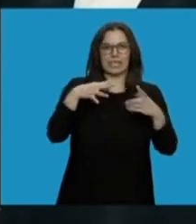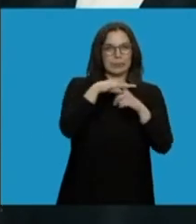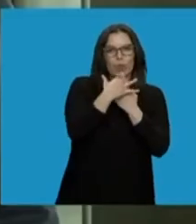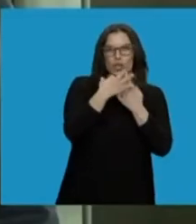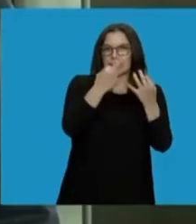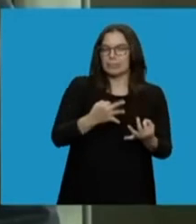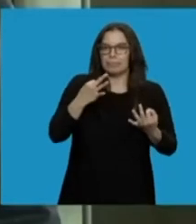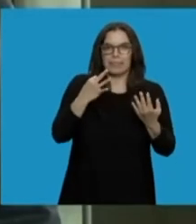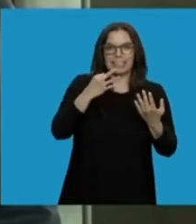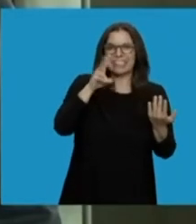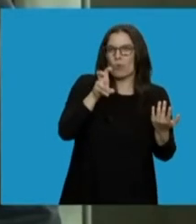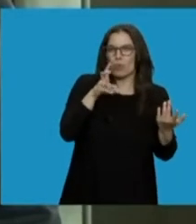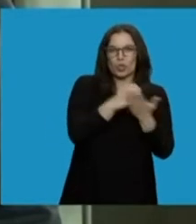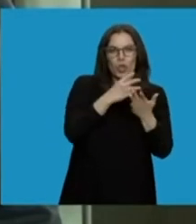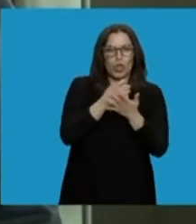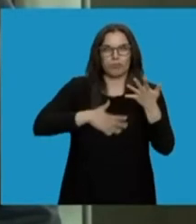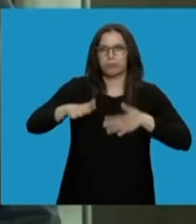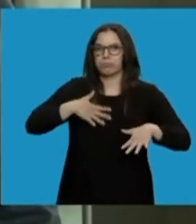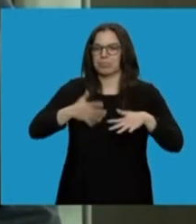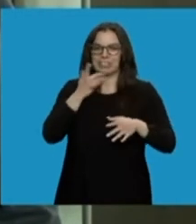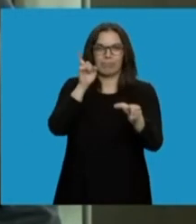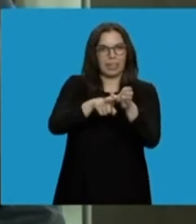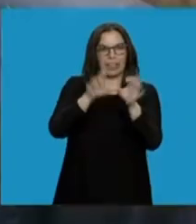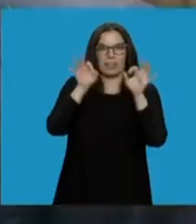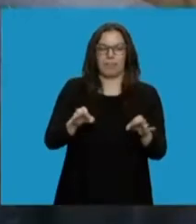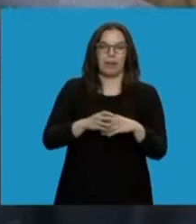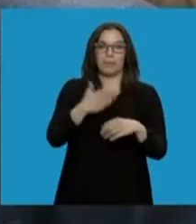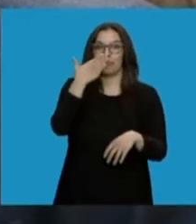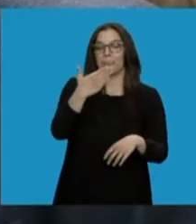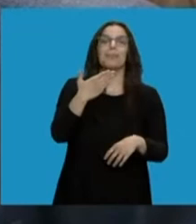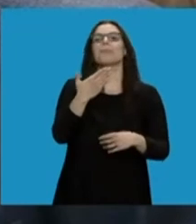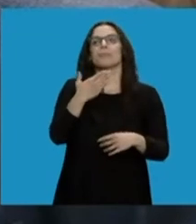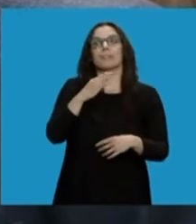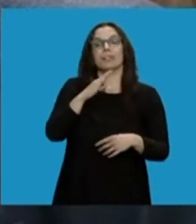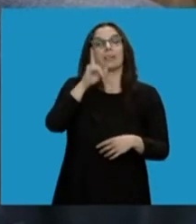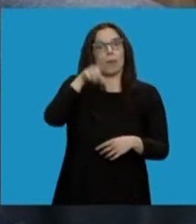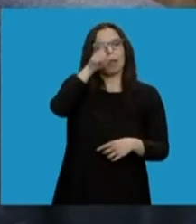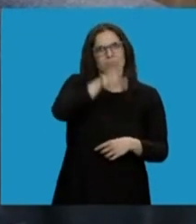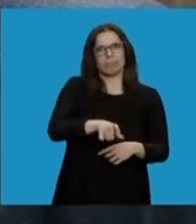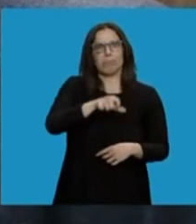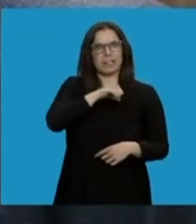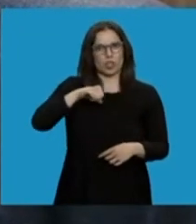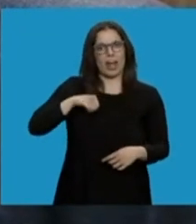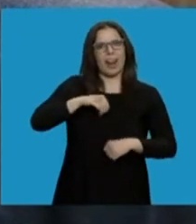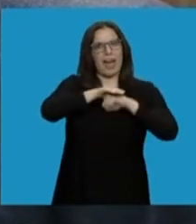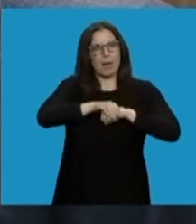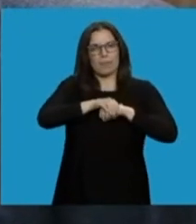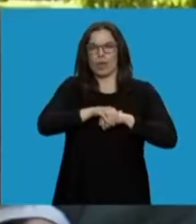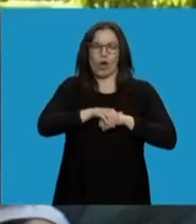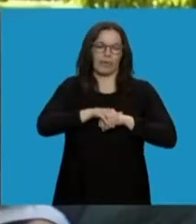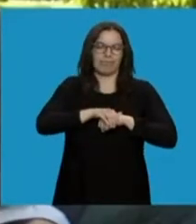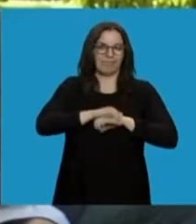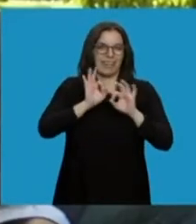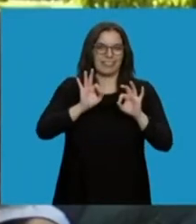segundo de todo aquello en lo que se involucra. La verdad es que incluso como persona, como amigo también, es así. Ha